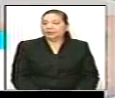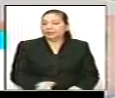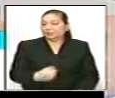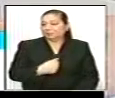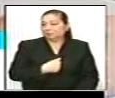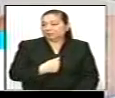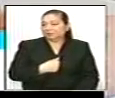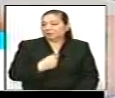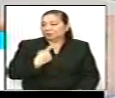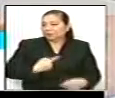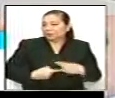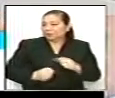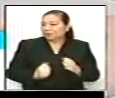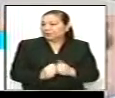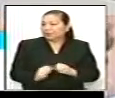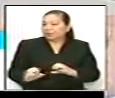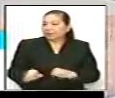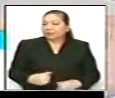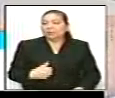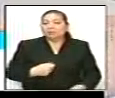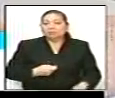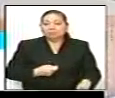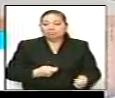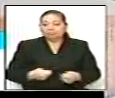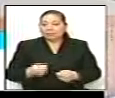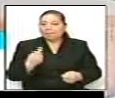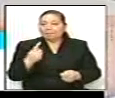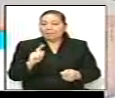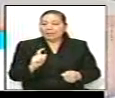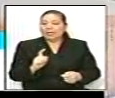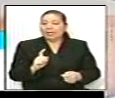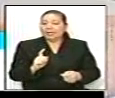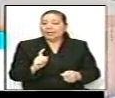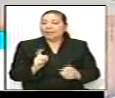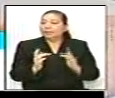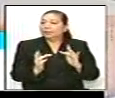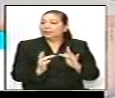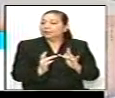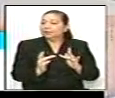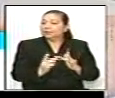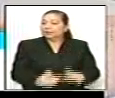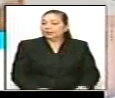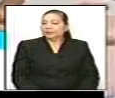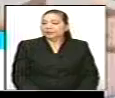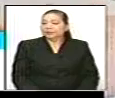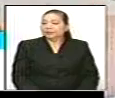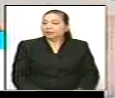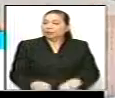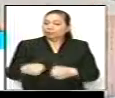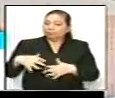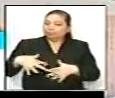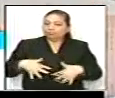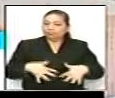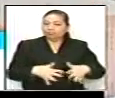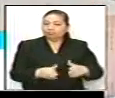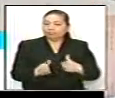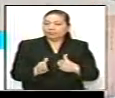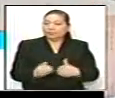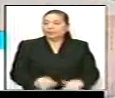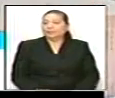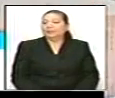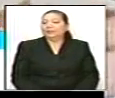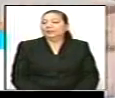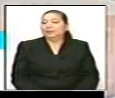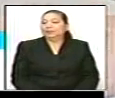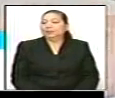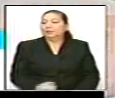Asimismo, se viene realizando actividades de monitoreo para la identificación de invasiones y ocupaciones ilícitas